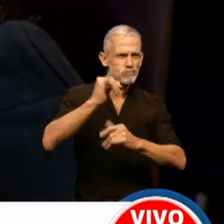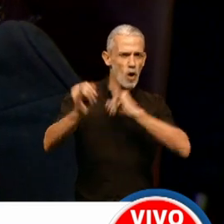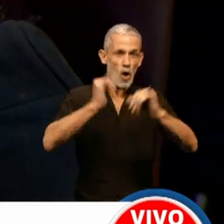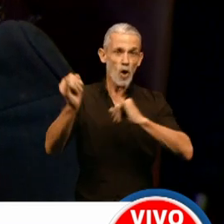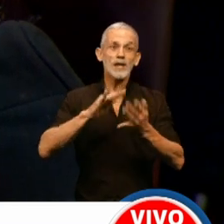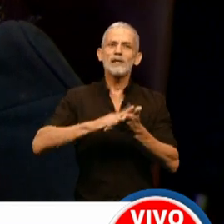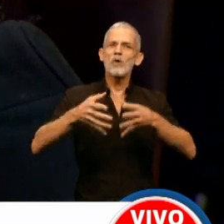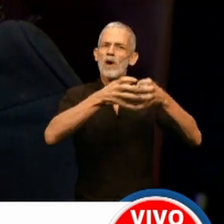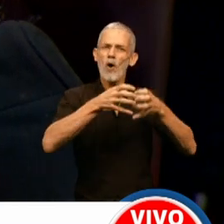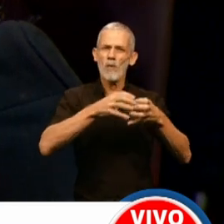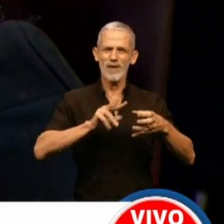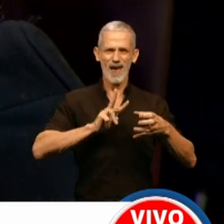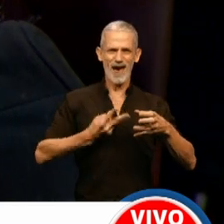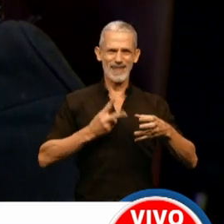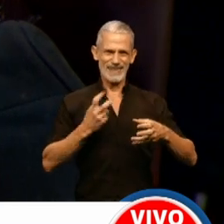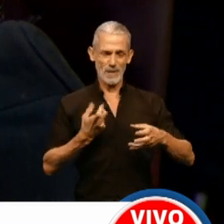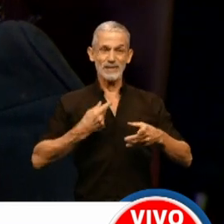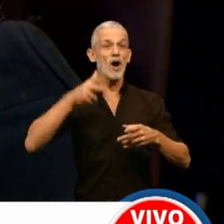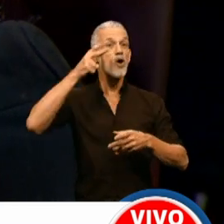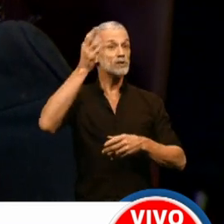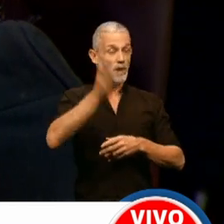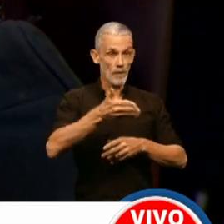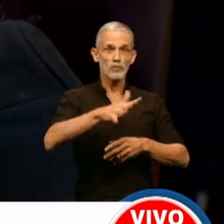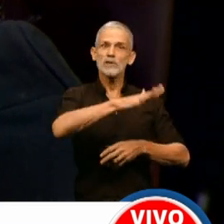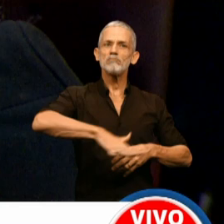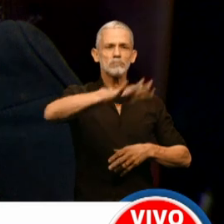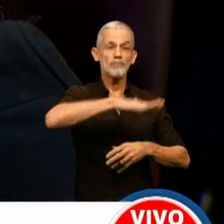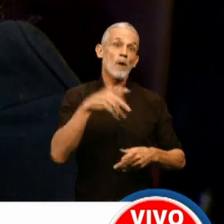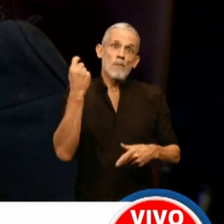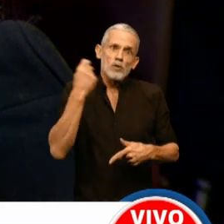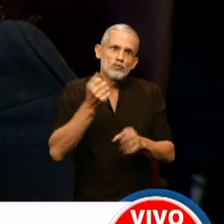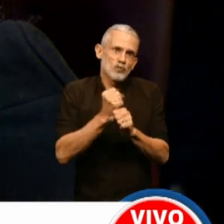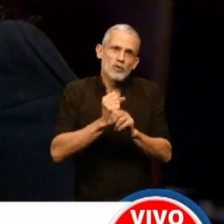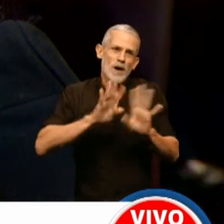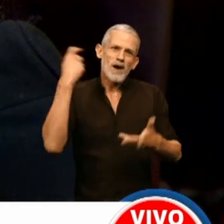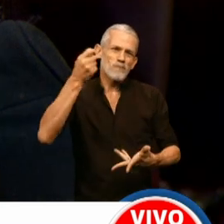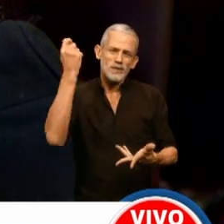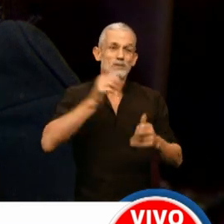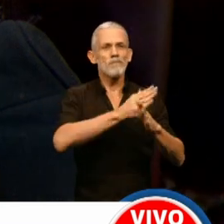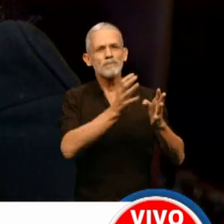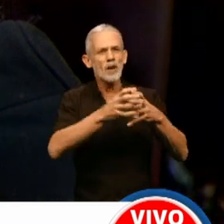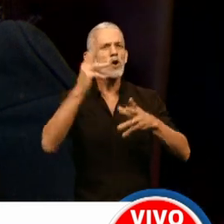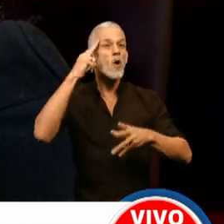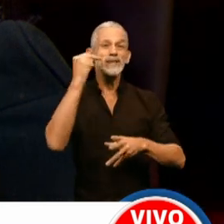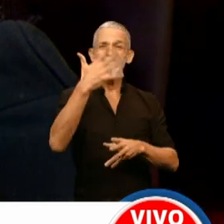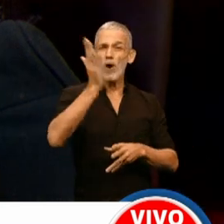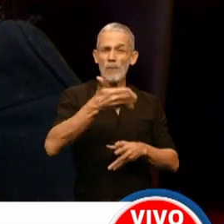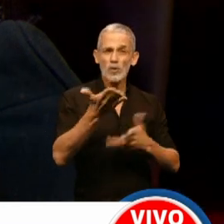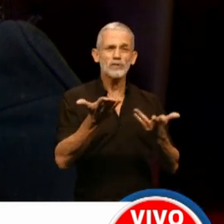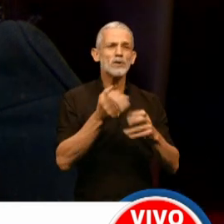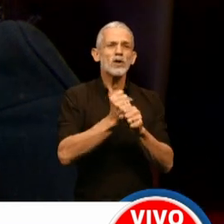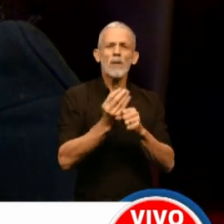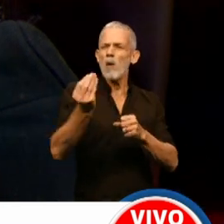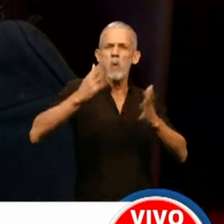ver con esta comunidad el 80% de la comunidad está en prostitución el 95% de la comunidad no tiene